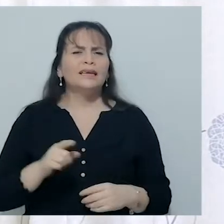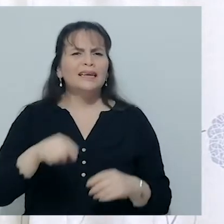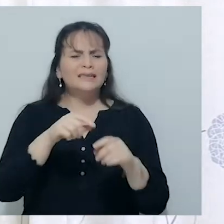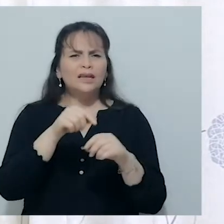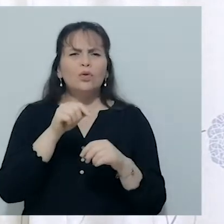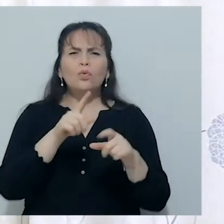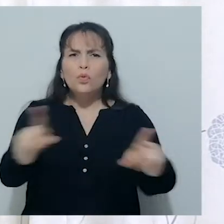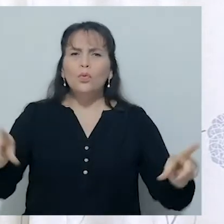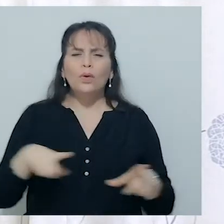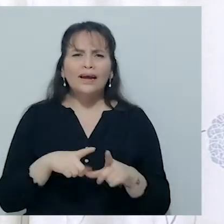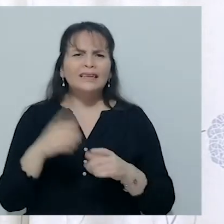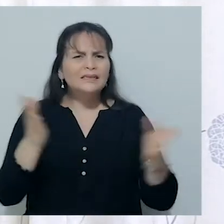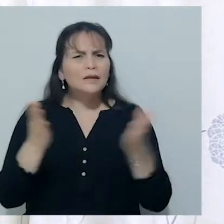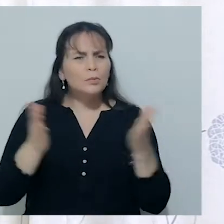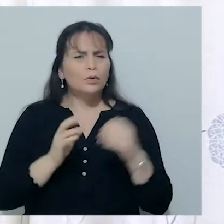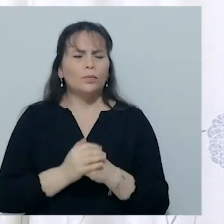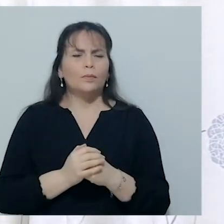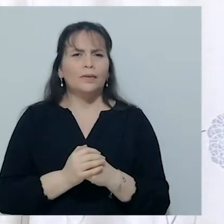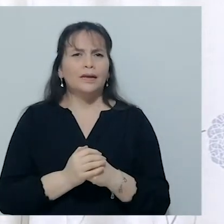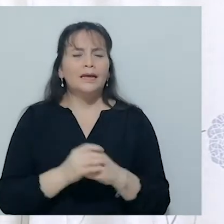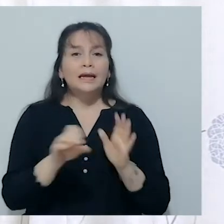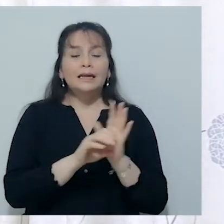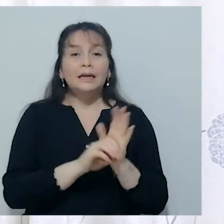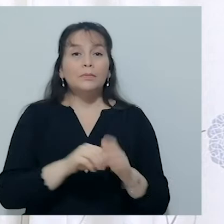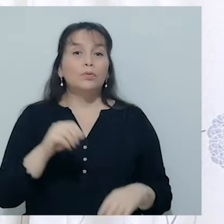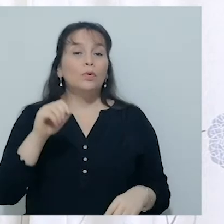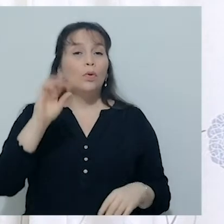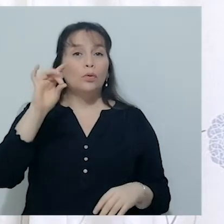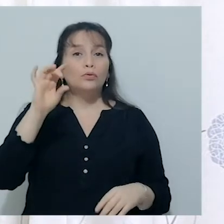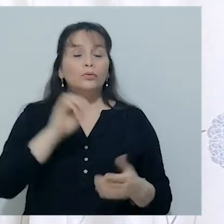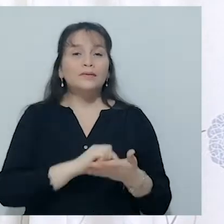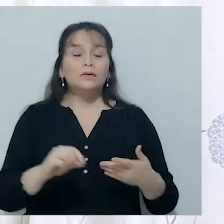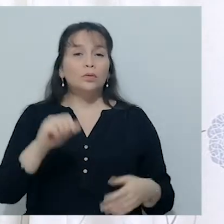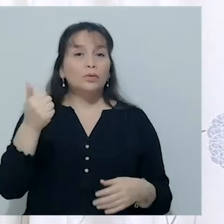servidumbre. Capítulo 8, versículo